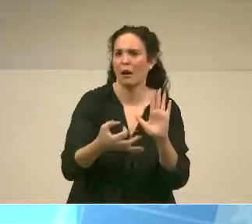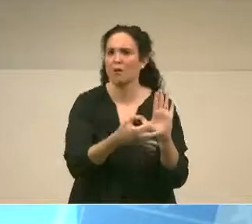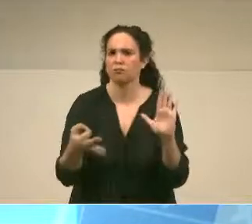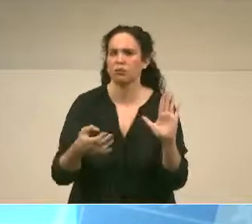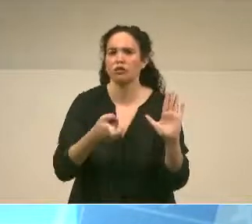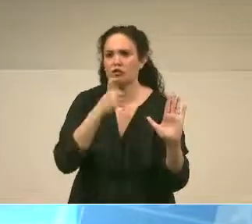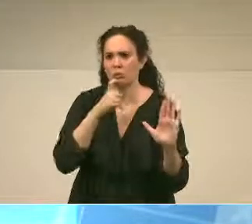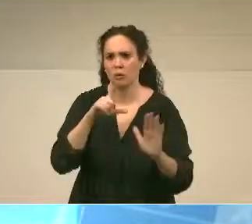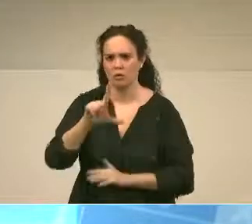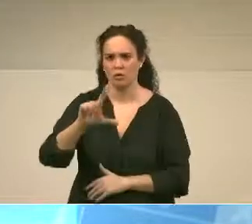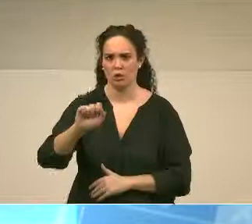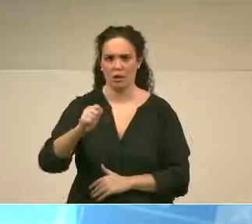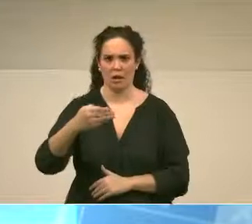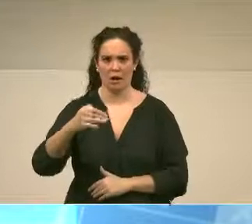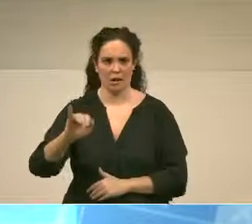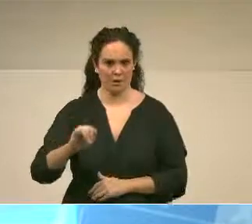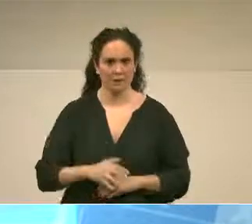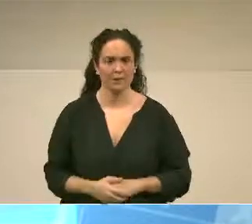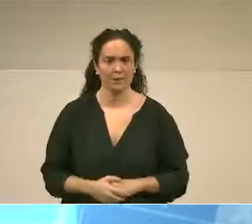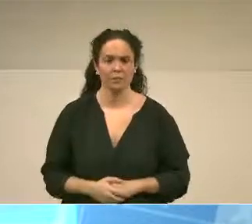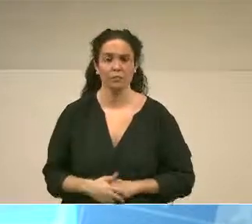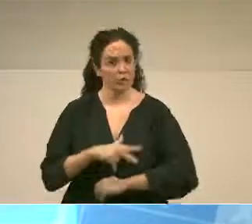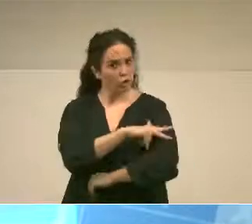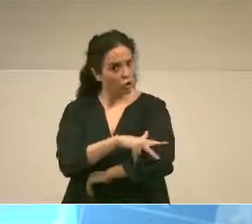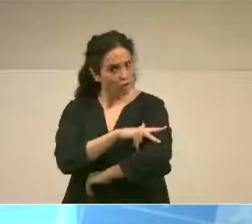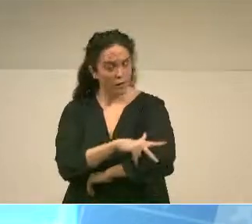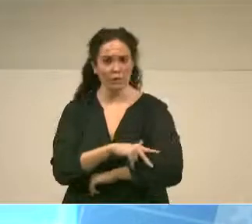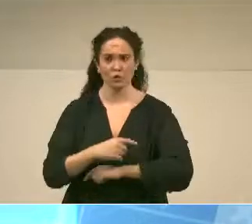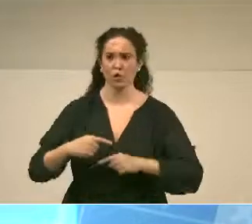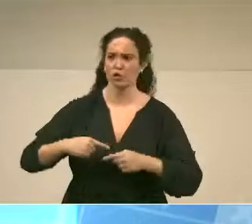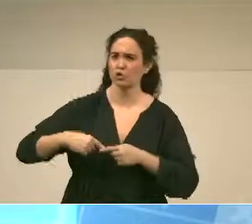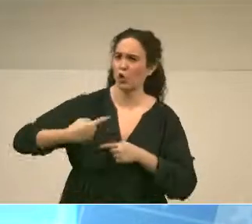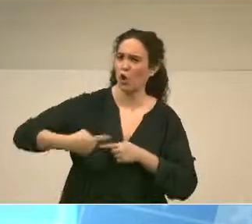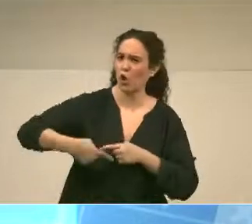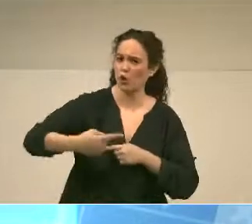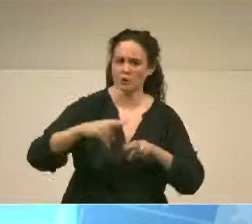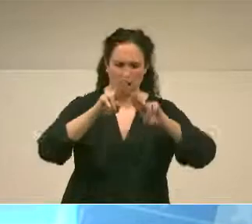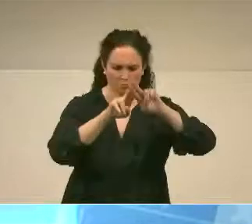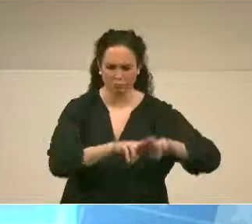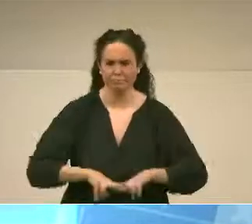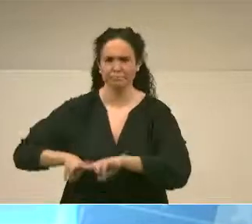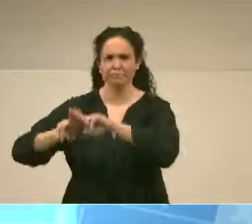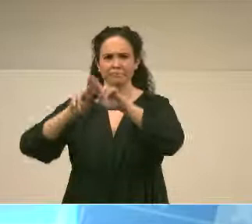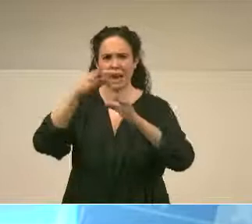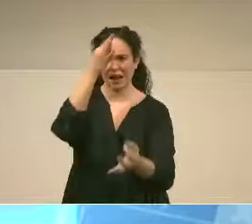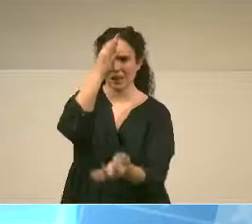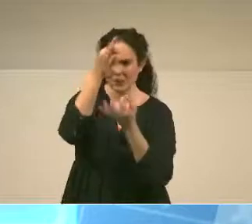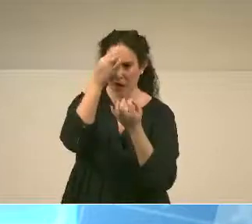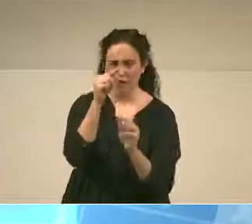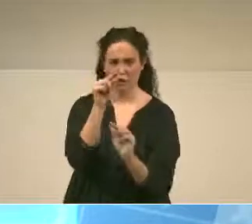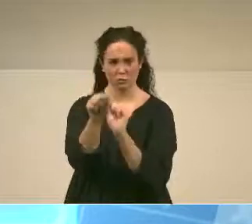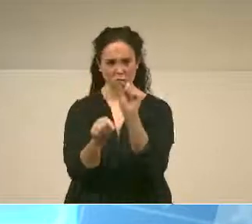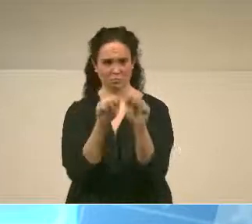El Gobierno seguirá realizando ese seguimiento diario de los datos epidemiológicos. Seguiremos atendiendo